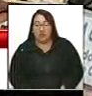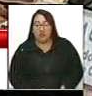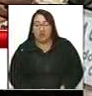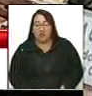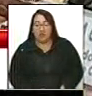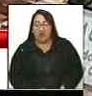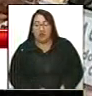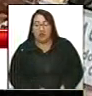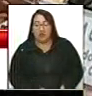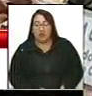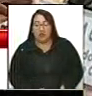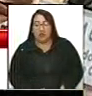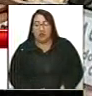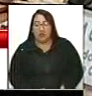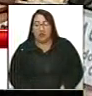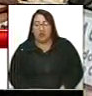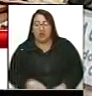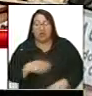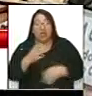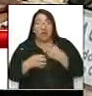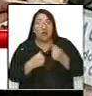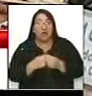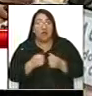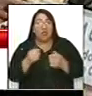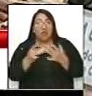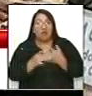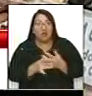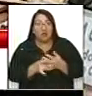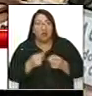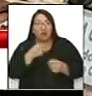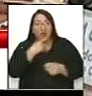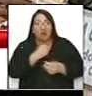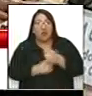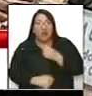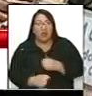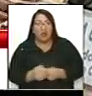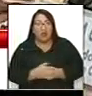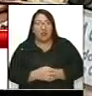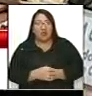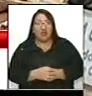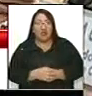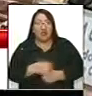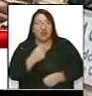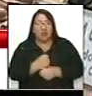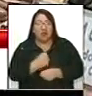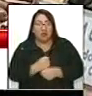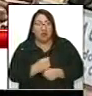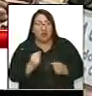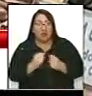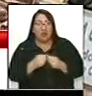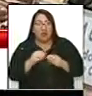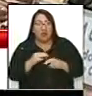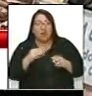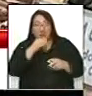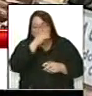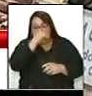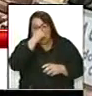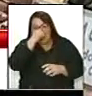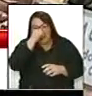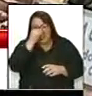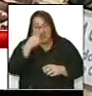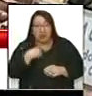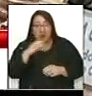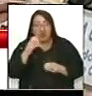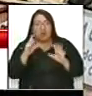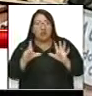el trato de los hijos, una carisma con la mujer, con la esposa, con la hija, ¿no? Trabajar por ese medio. Tenemos el Canal